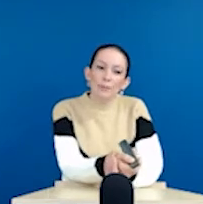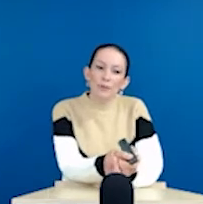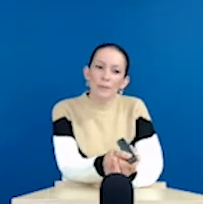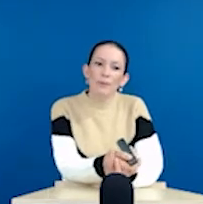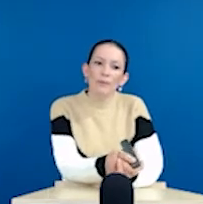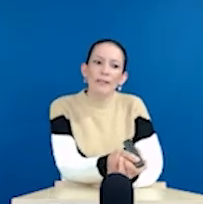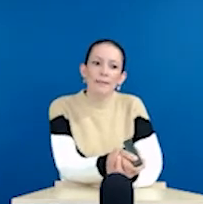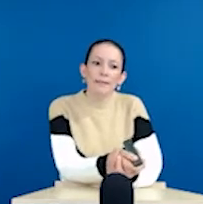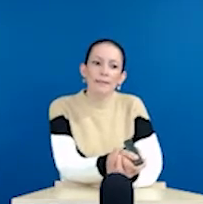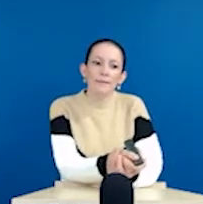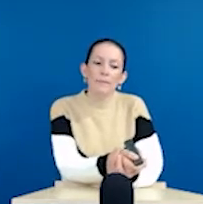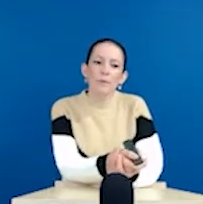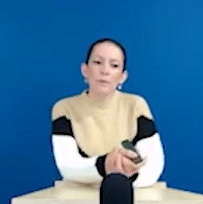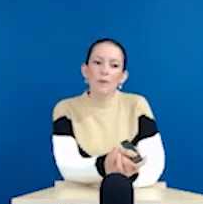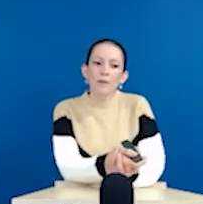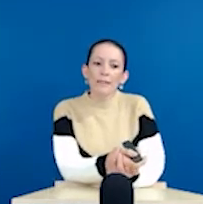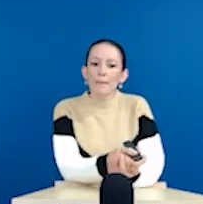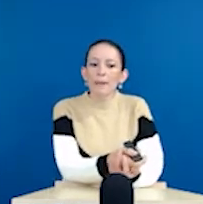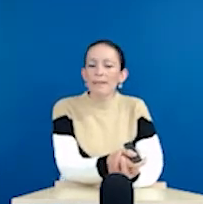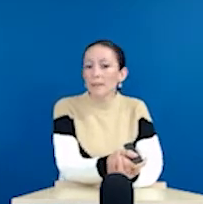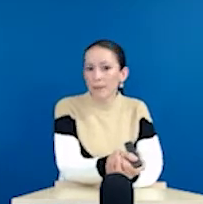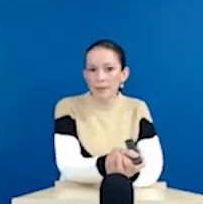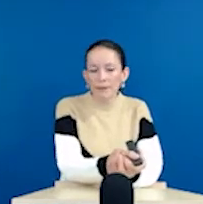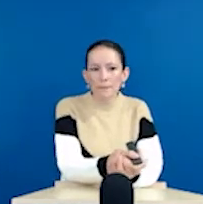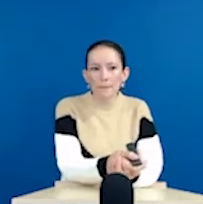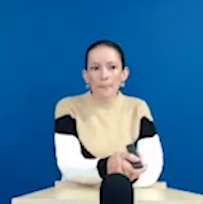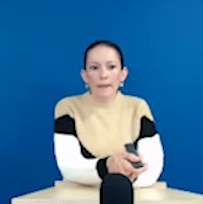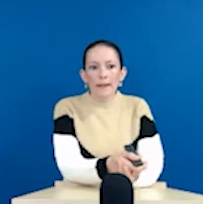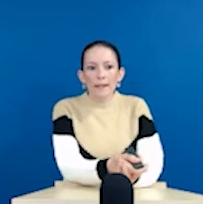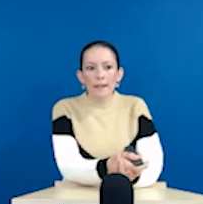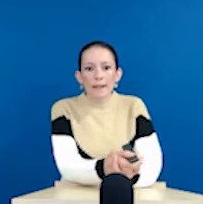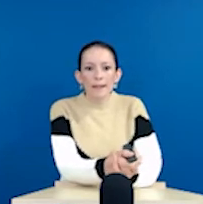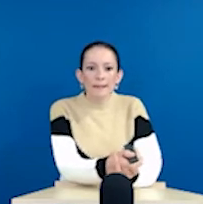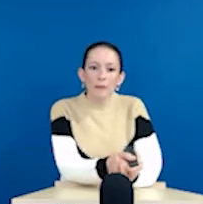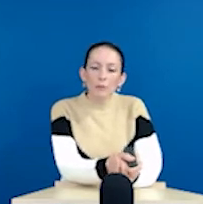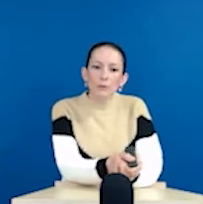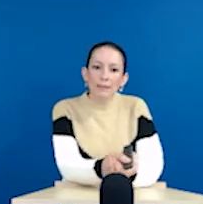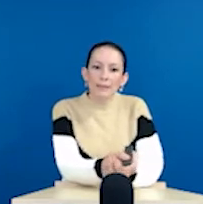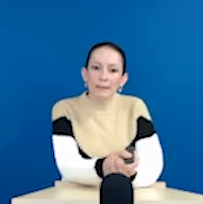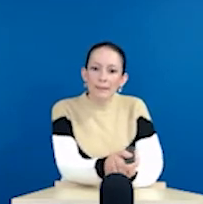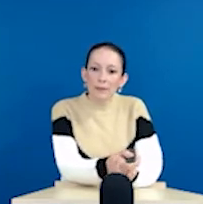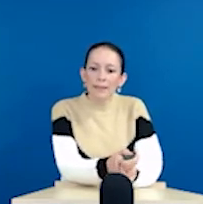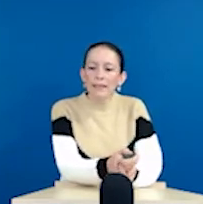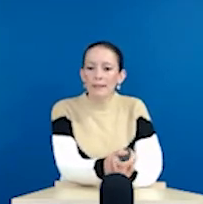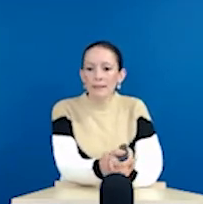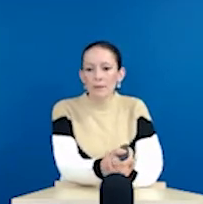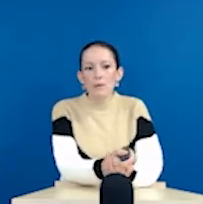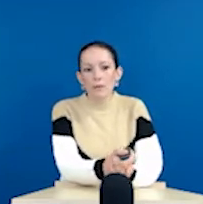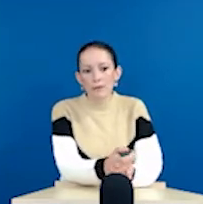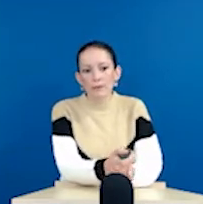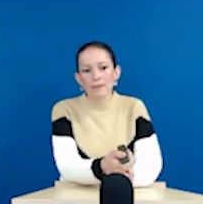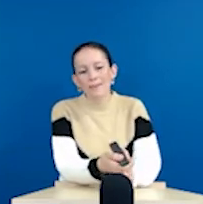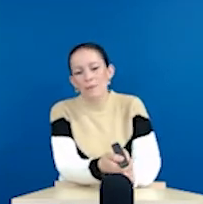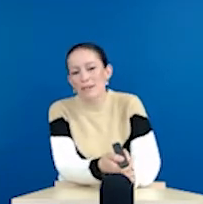hay 3 puntos importantes. Uno es la participación, el segundo es la atención y el tercero